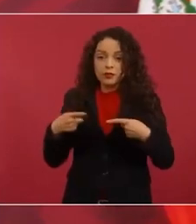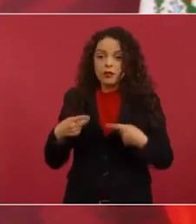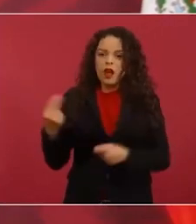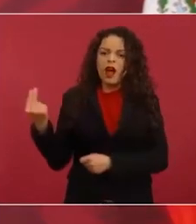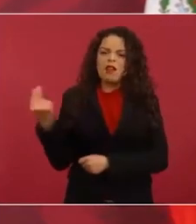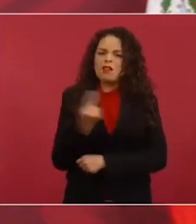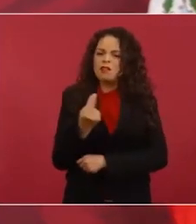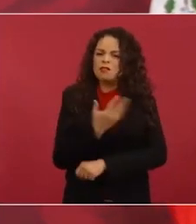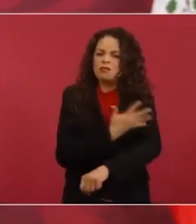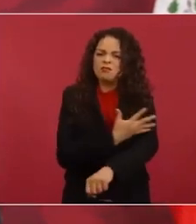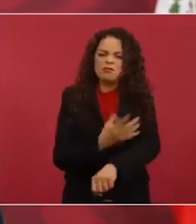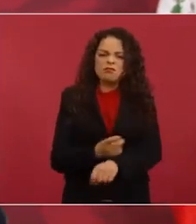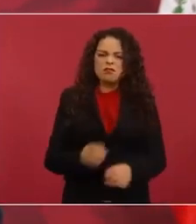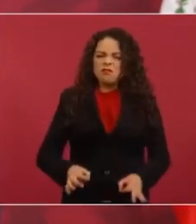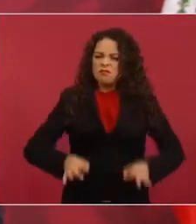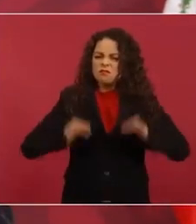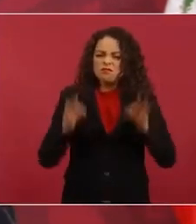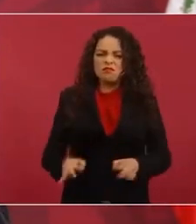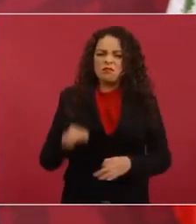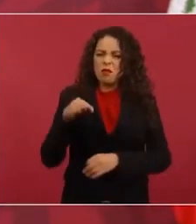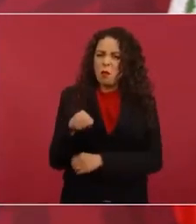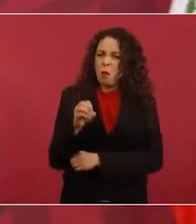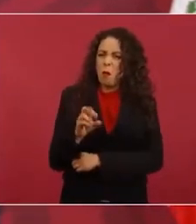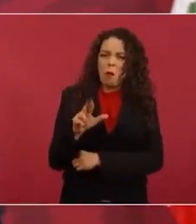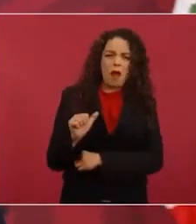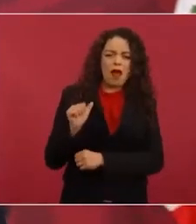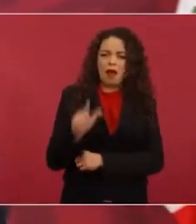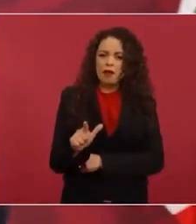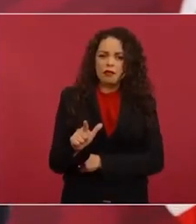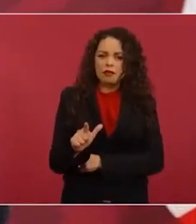Y un corrupto está muy difícil